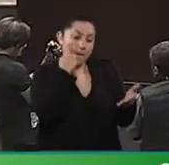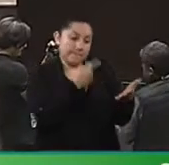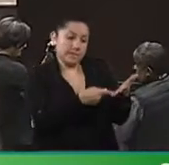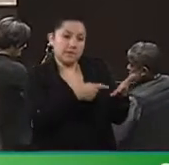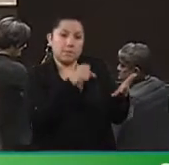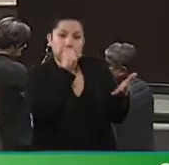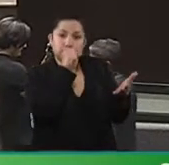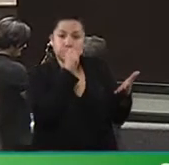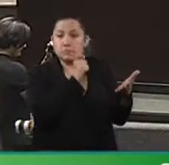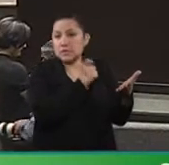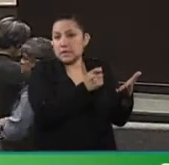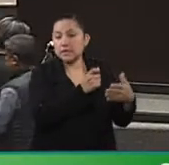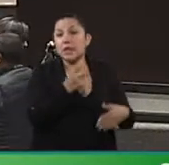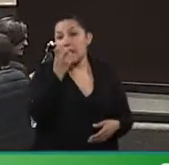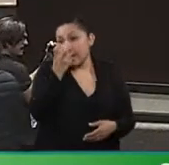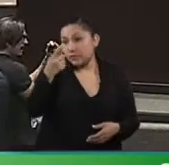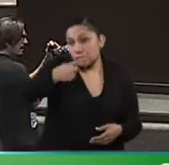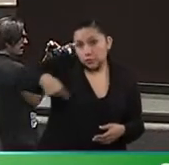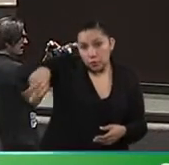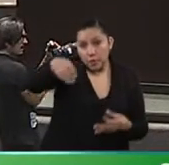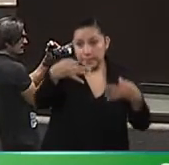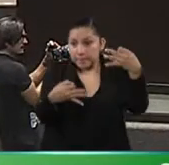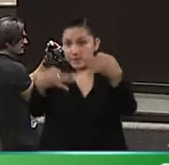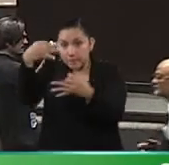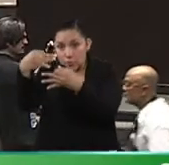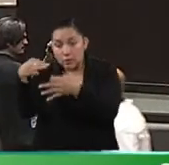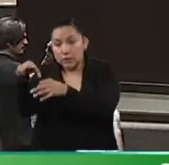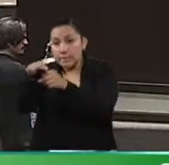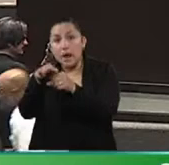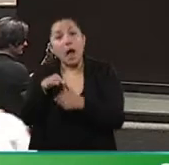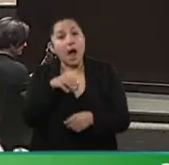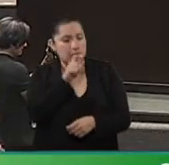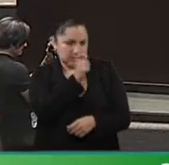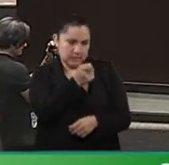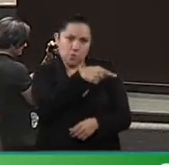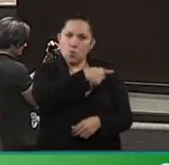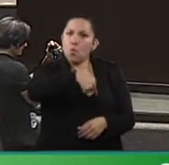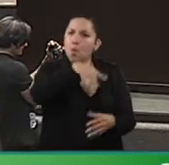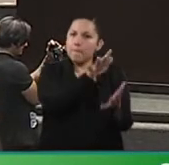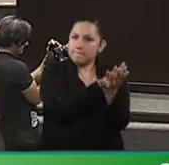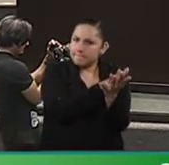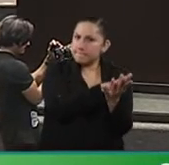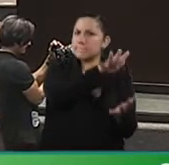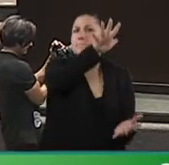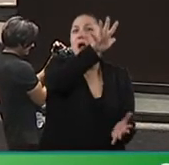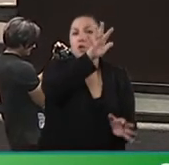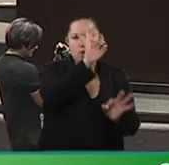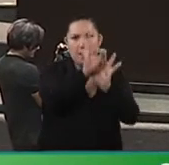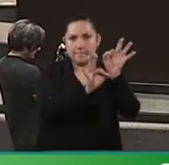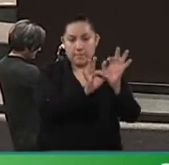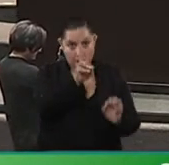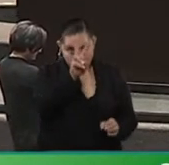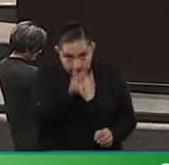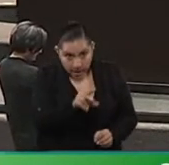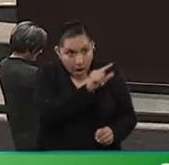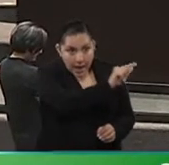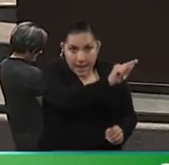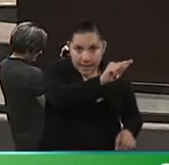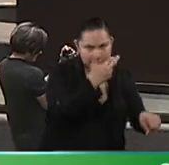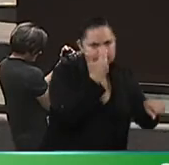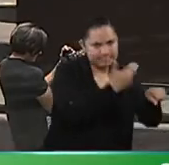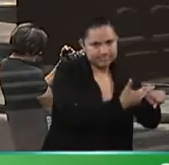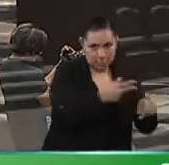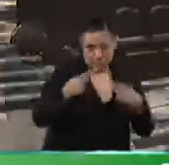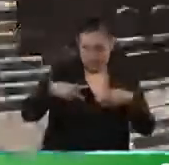mayoría artificial ellos fueron no fue el pueblo de México en